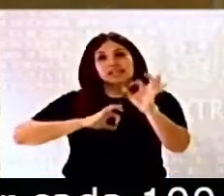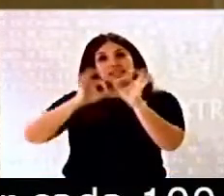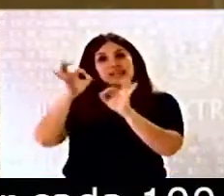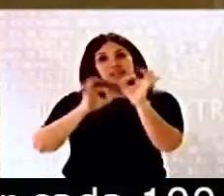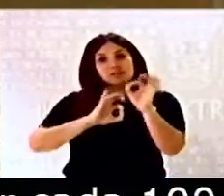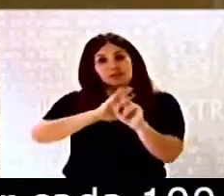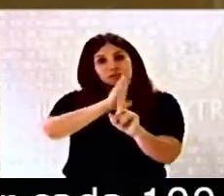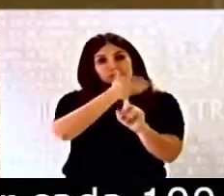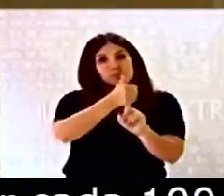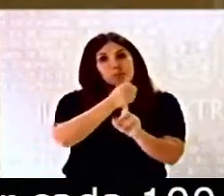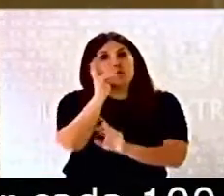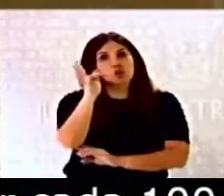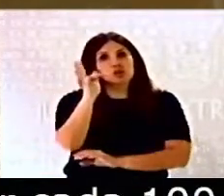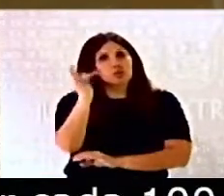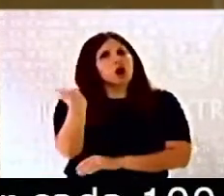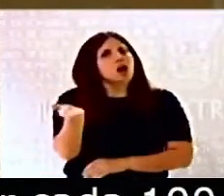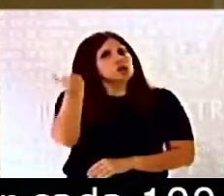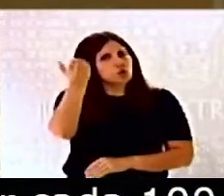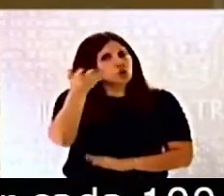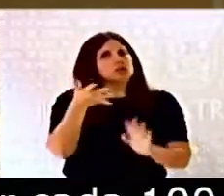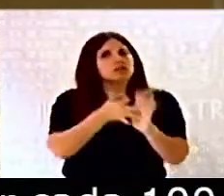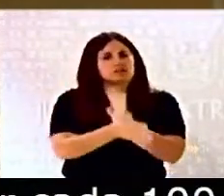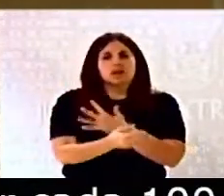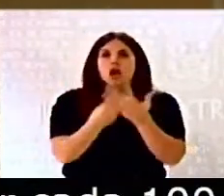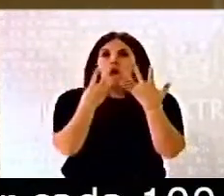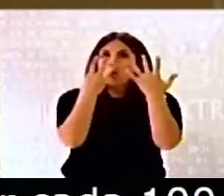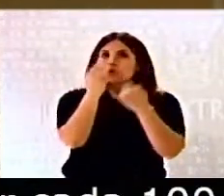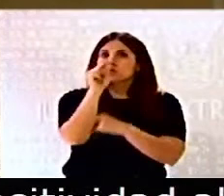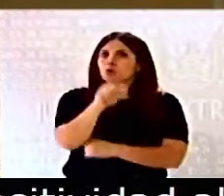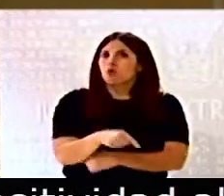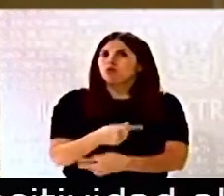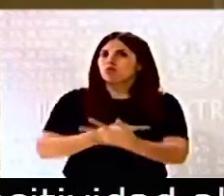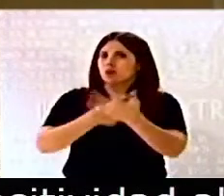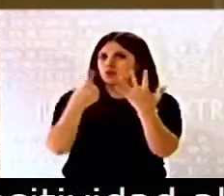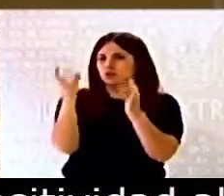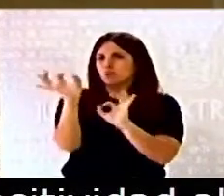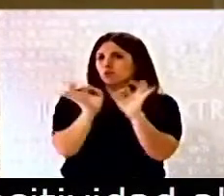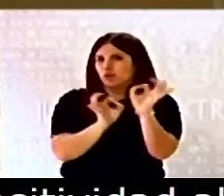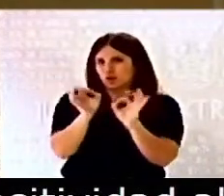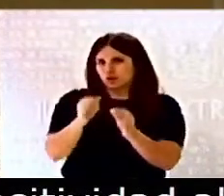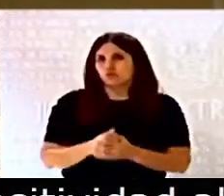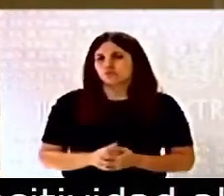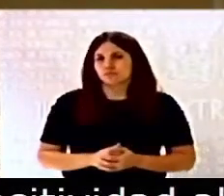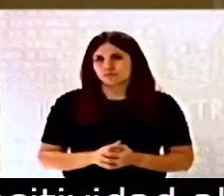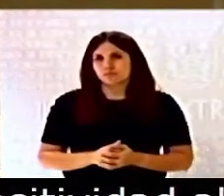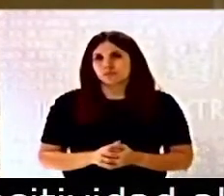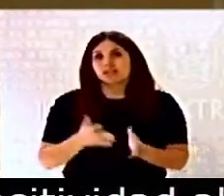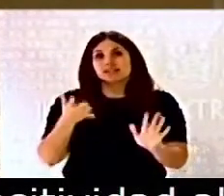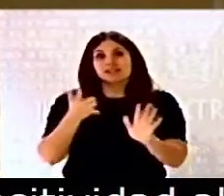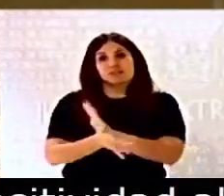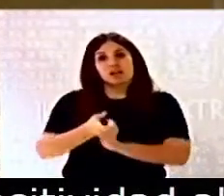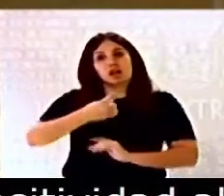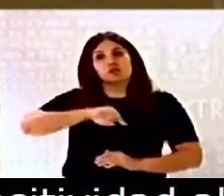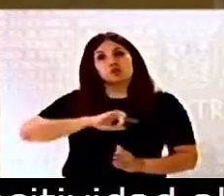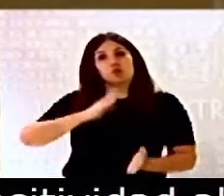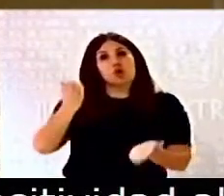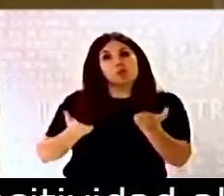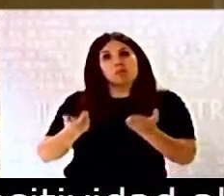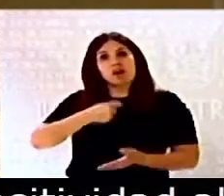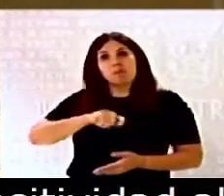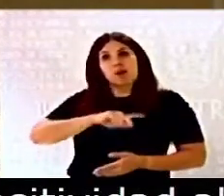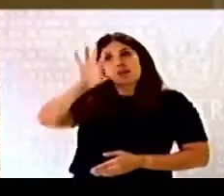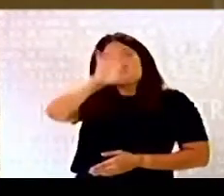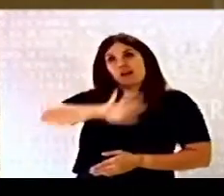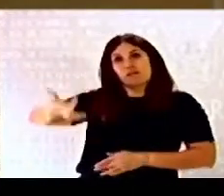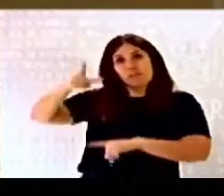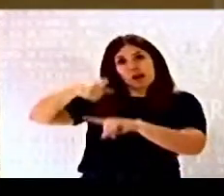alta de un 8,16%. Estamos haciendo más que la media del país. La media del país